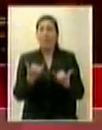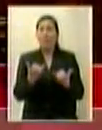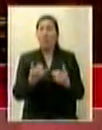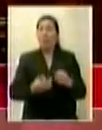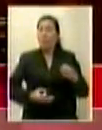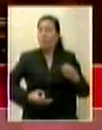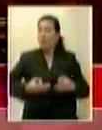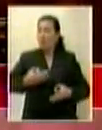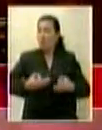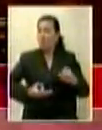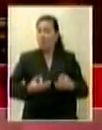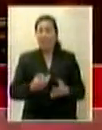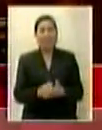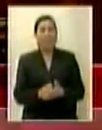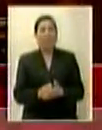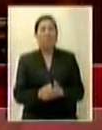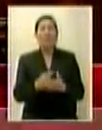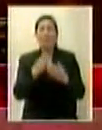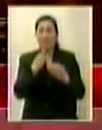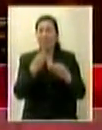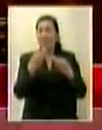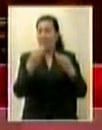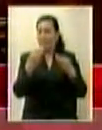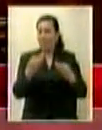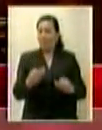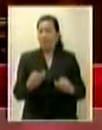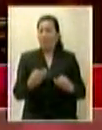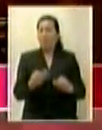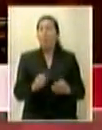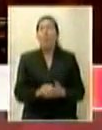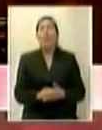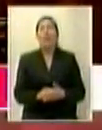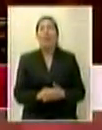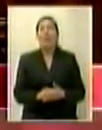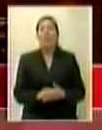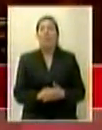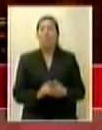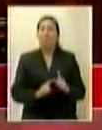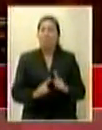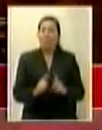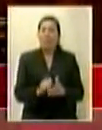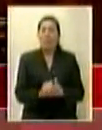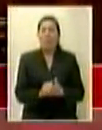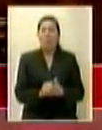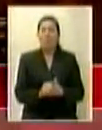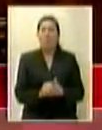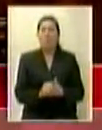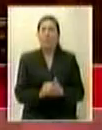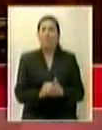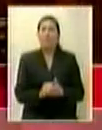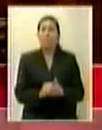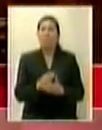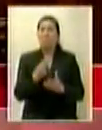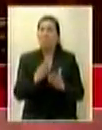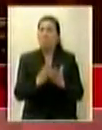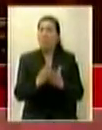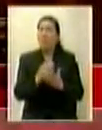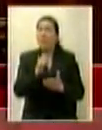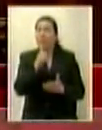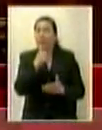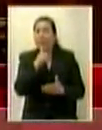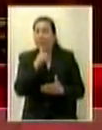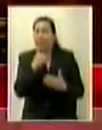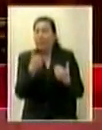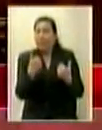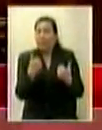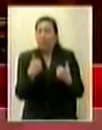de justicia seguramente nos va en algo a adormilar el dolor que